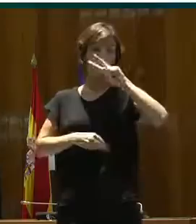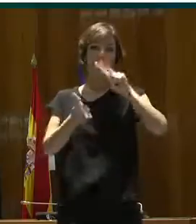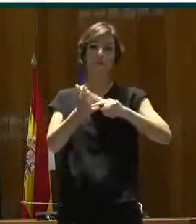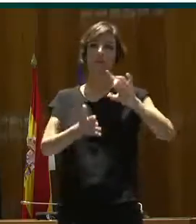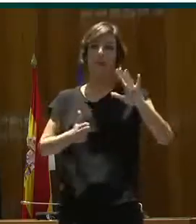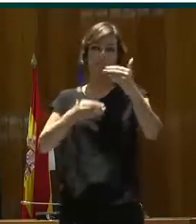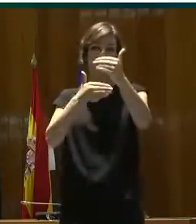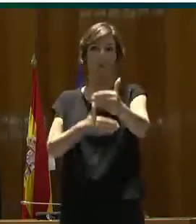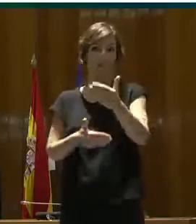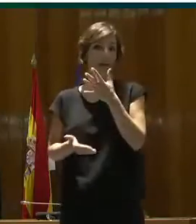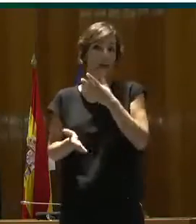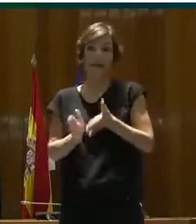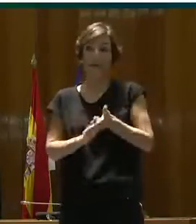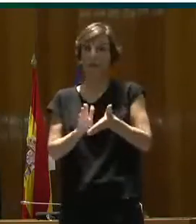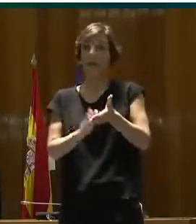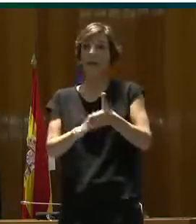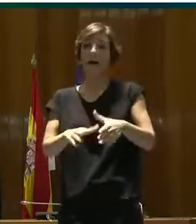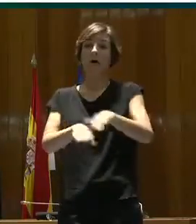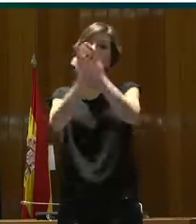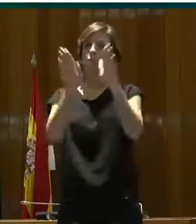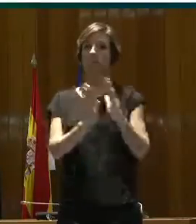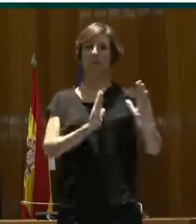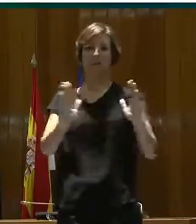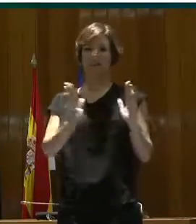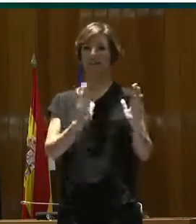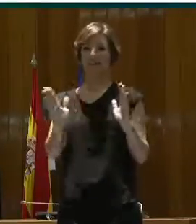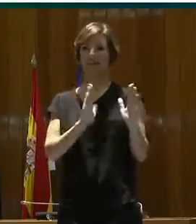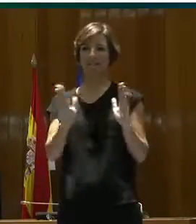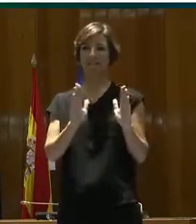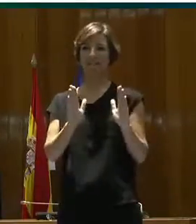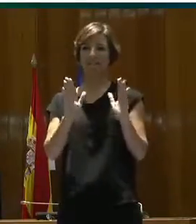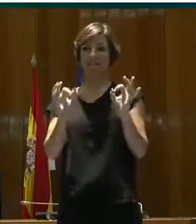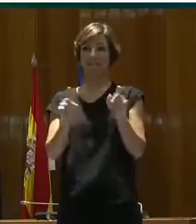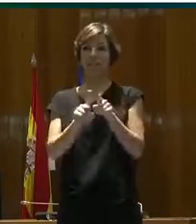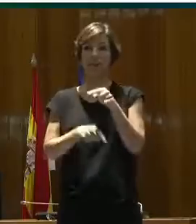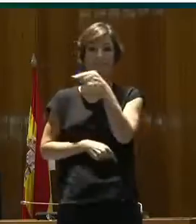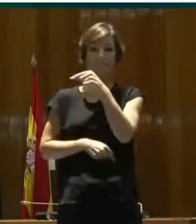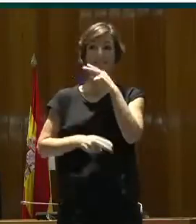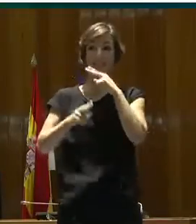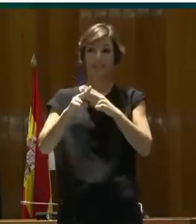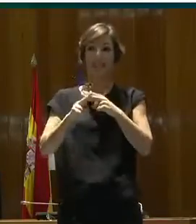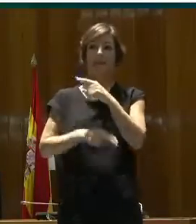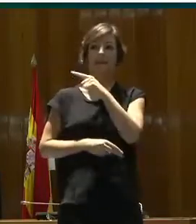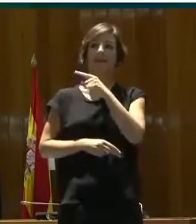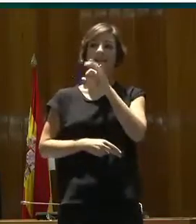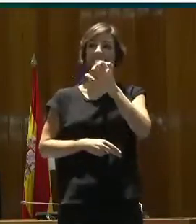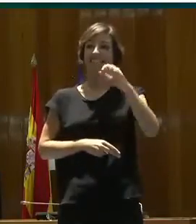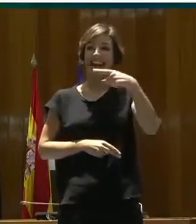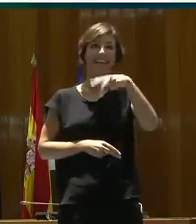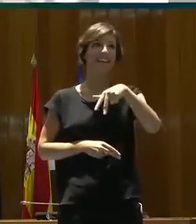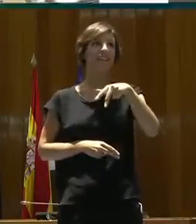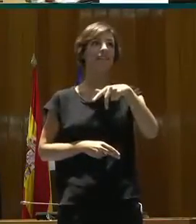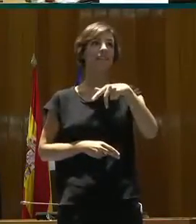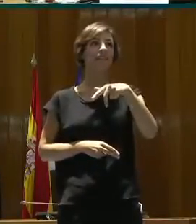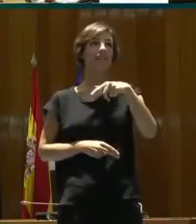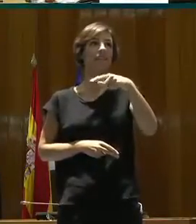estamos finalizando la última fase de elaboración de ese instrumento que se llama Sign Gram Blueprint. Y Sign